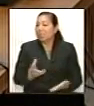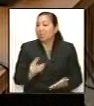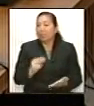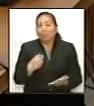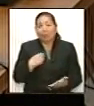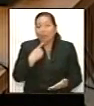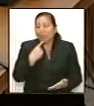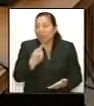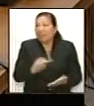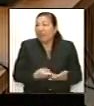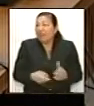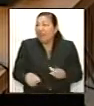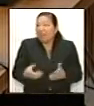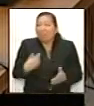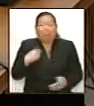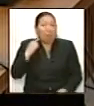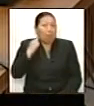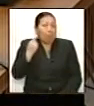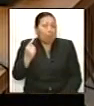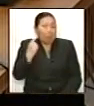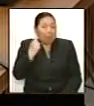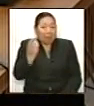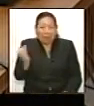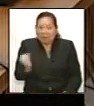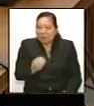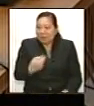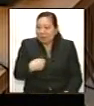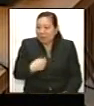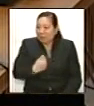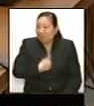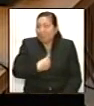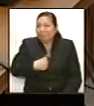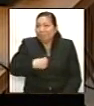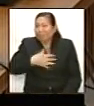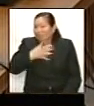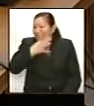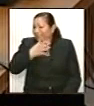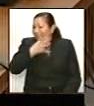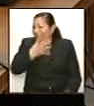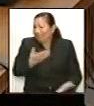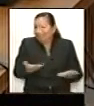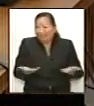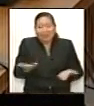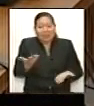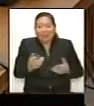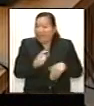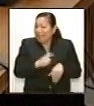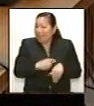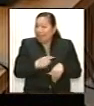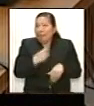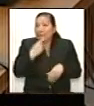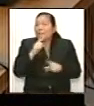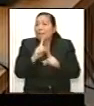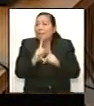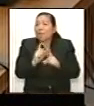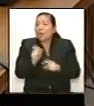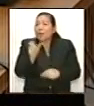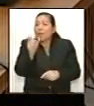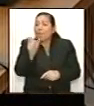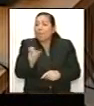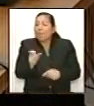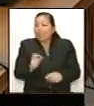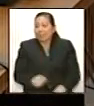hago la denuncia? ¿Y qué hago? No me hicieron caso. Y ni siquiera nosotras mismas sabemos. Y a veces no tenemos tiempo para preguntarle a una